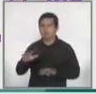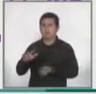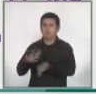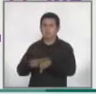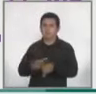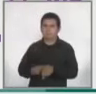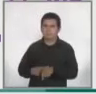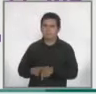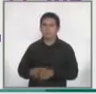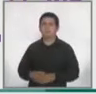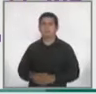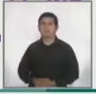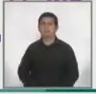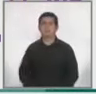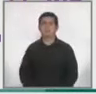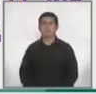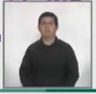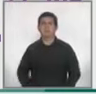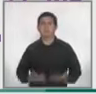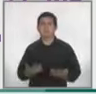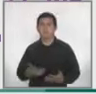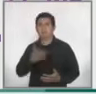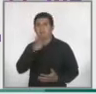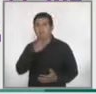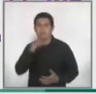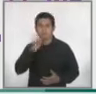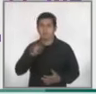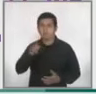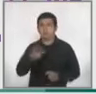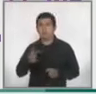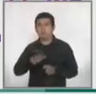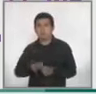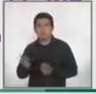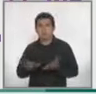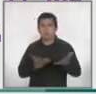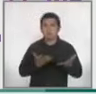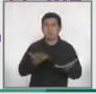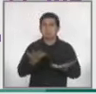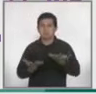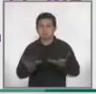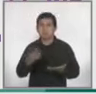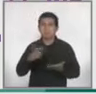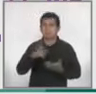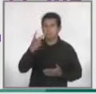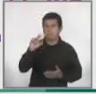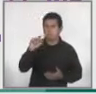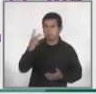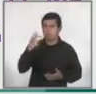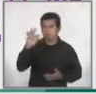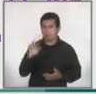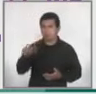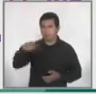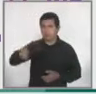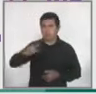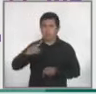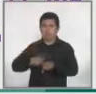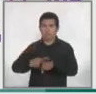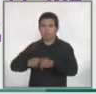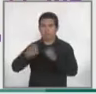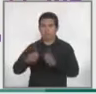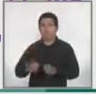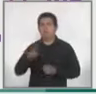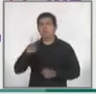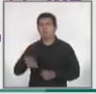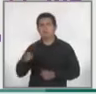7,912 casos. De acuerdo al tipo de atención, el 22% de los casos confirmados